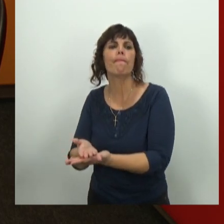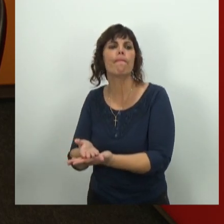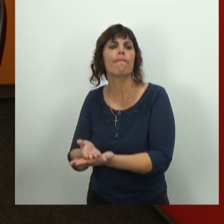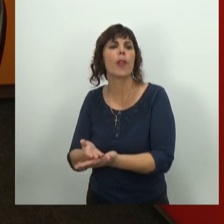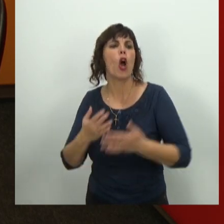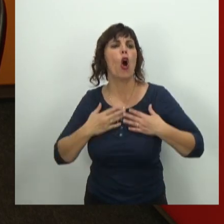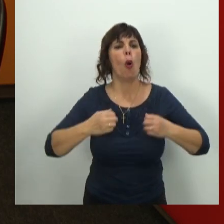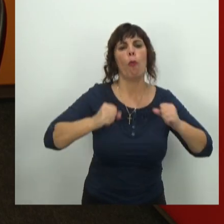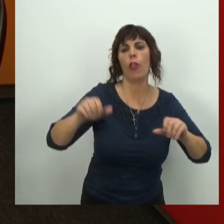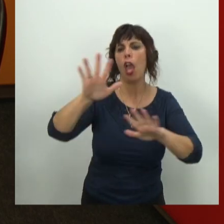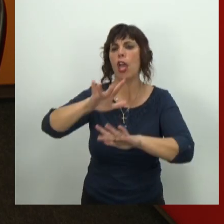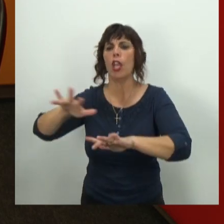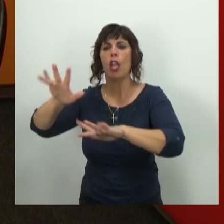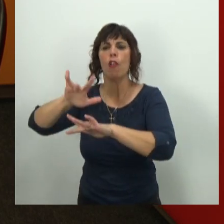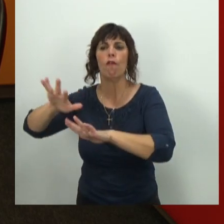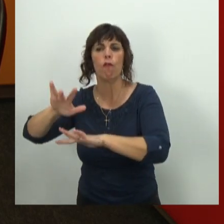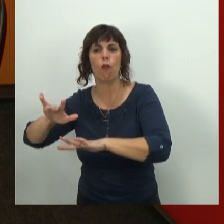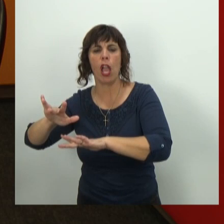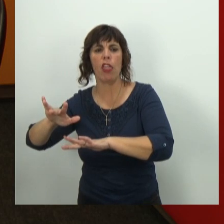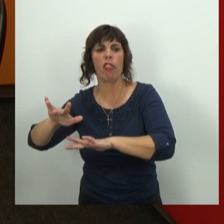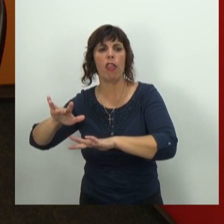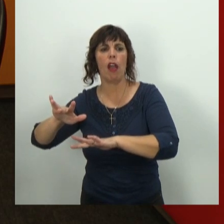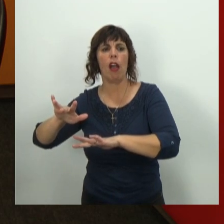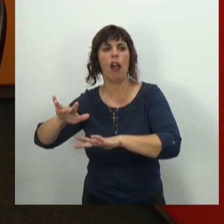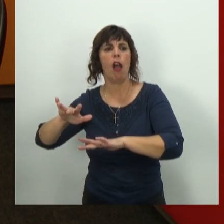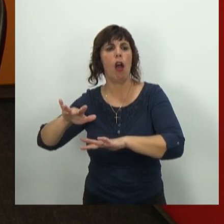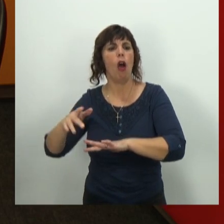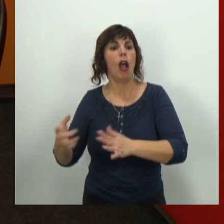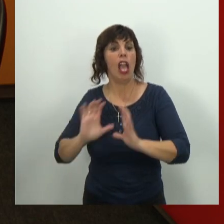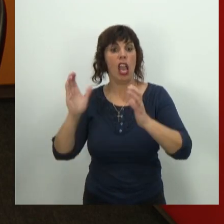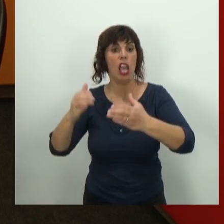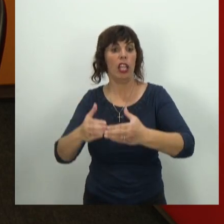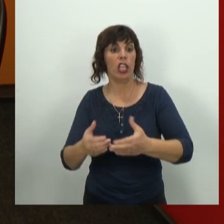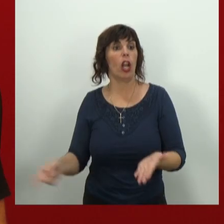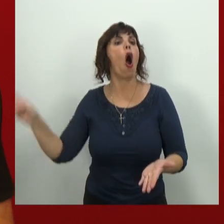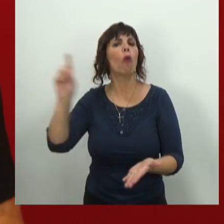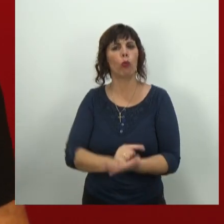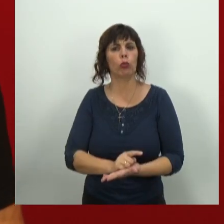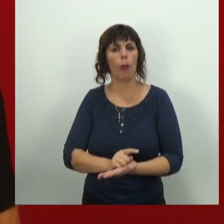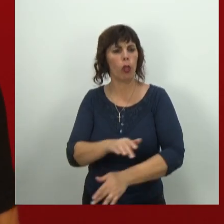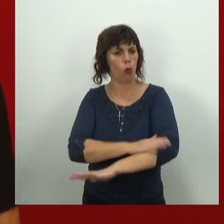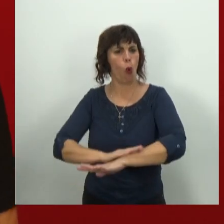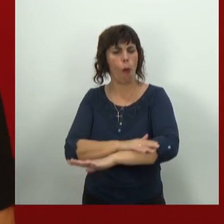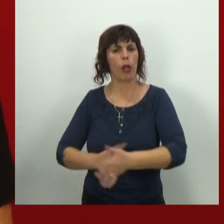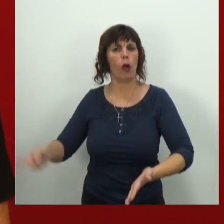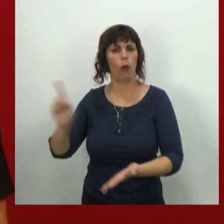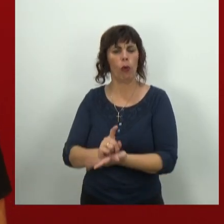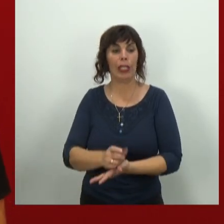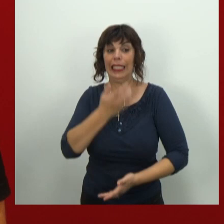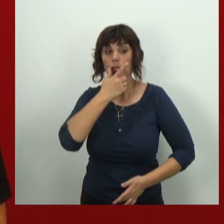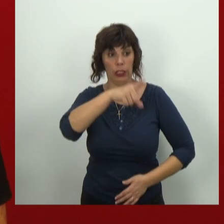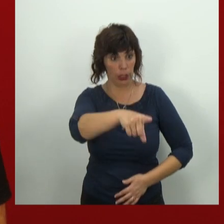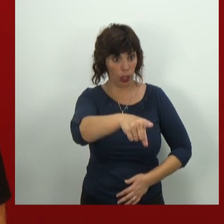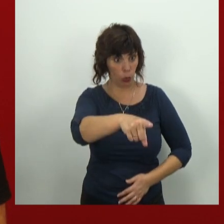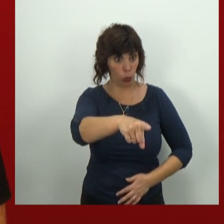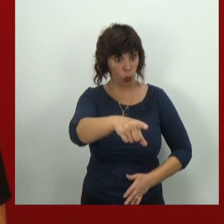influencia, su presencia en esta tierra. Y cuando uno proclama el reino de